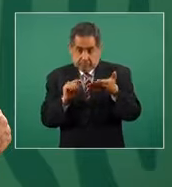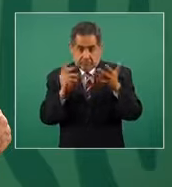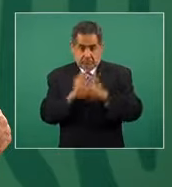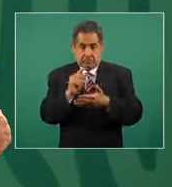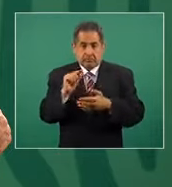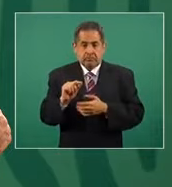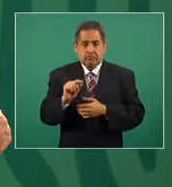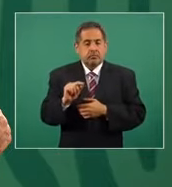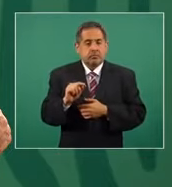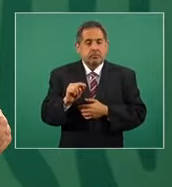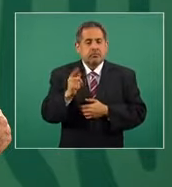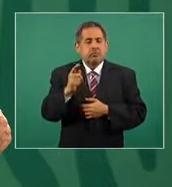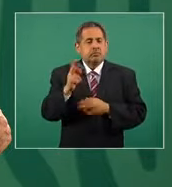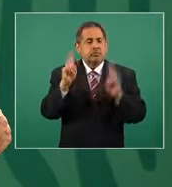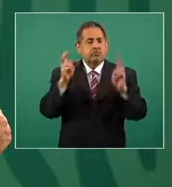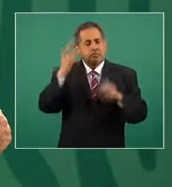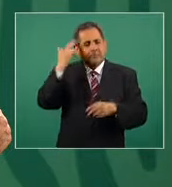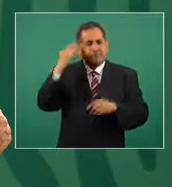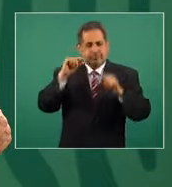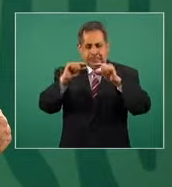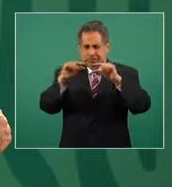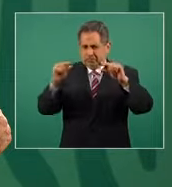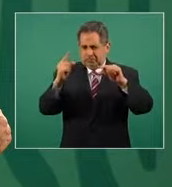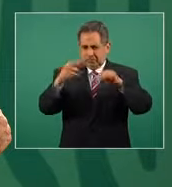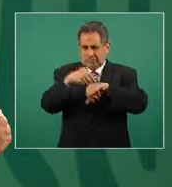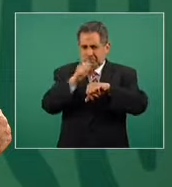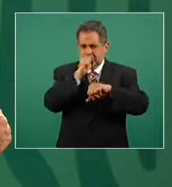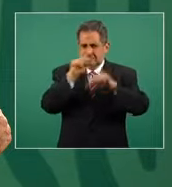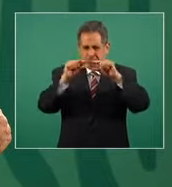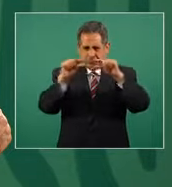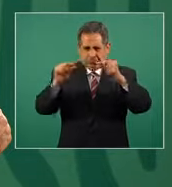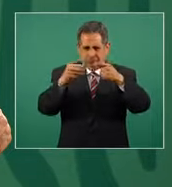Era un capítulo de